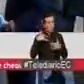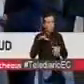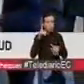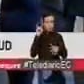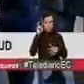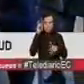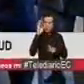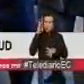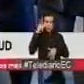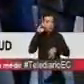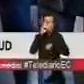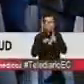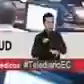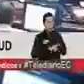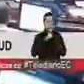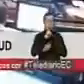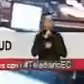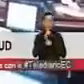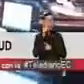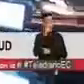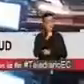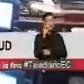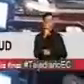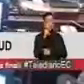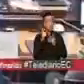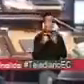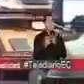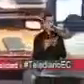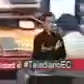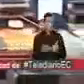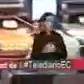donde venga y caiga quien caiga. Por tanto, hay que fiscalizar. Alexis Moncayo, Medios Públicos.